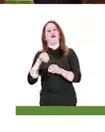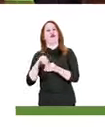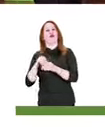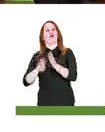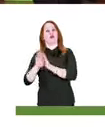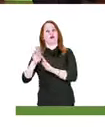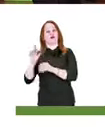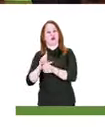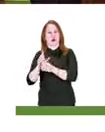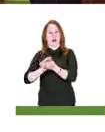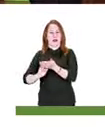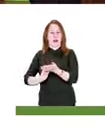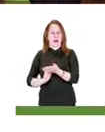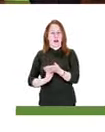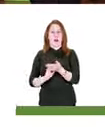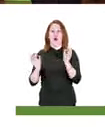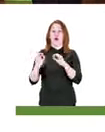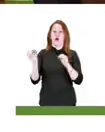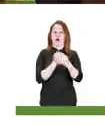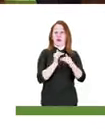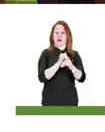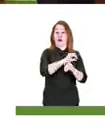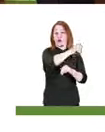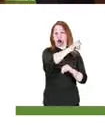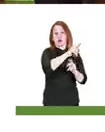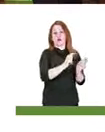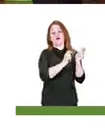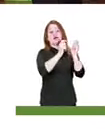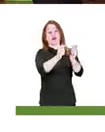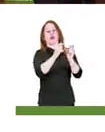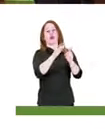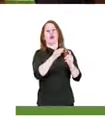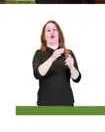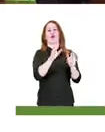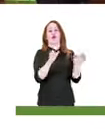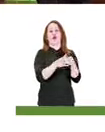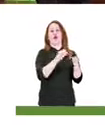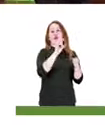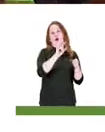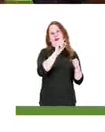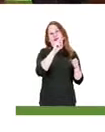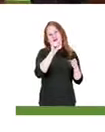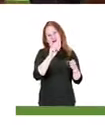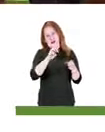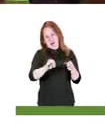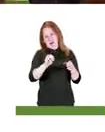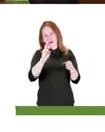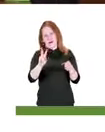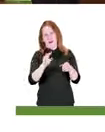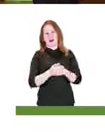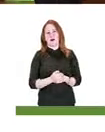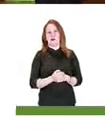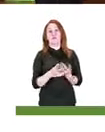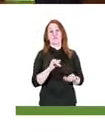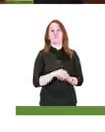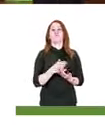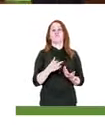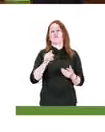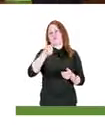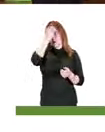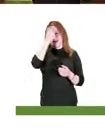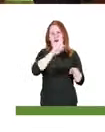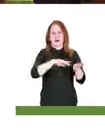hacer su mantenimiento. U otra vía está asignada a la unidad de mantenimiento vial, por lo tanto le corresponde a la unidad de su mantenimiento. Eso es fundamental porque mucha